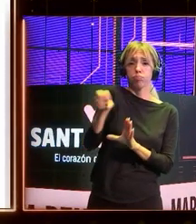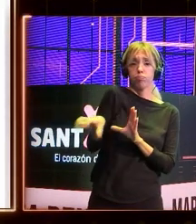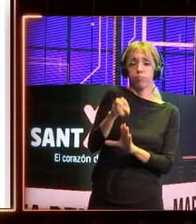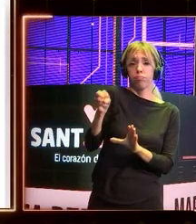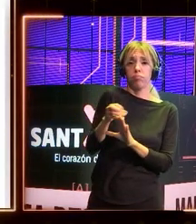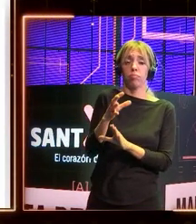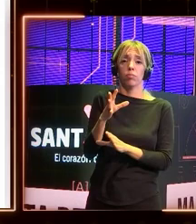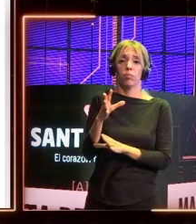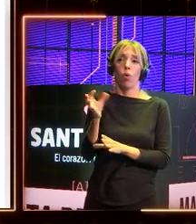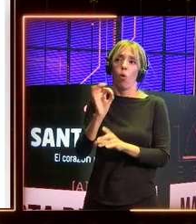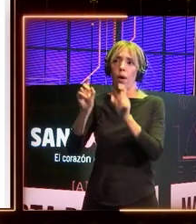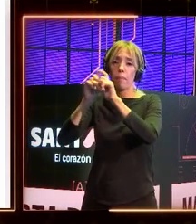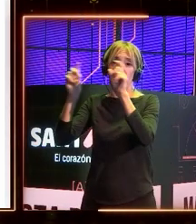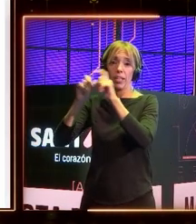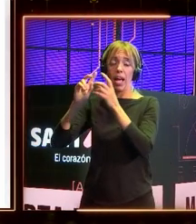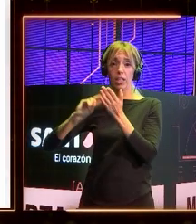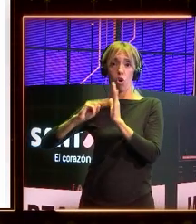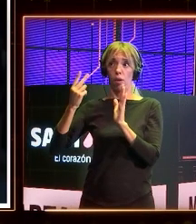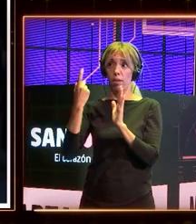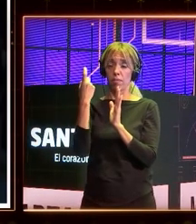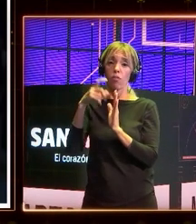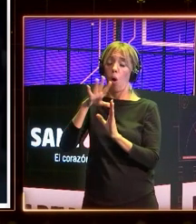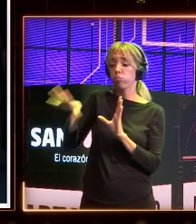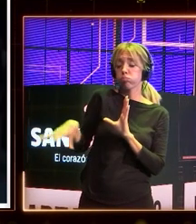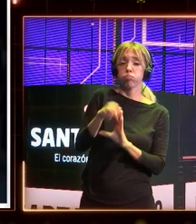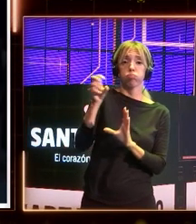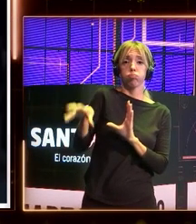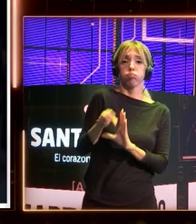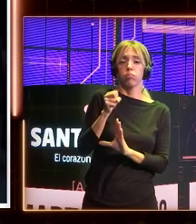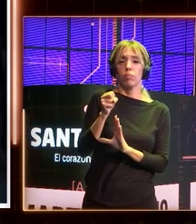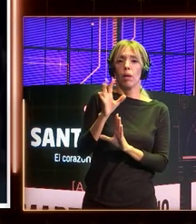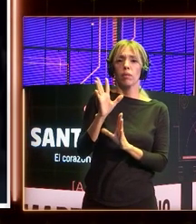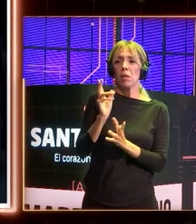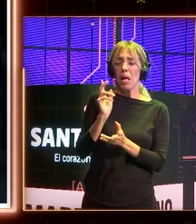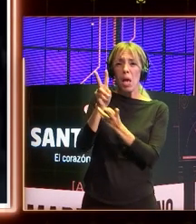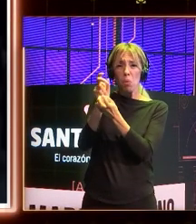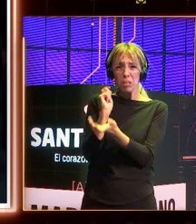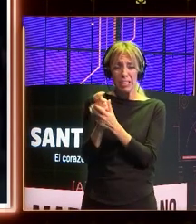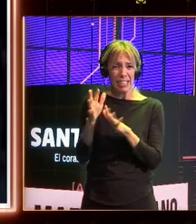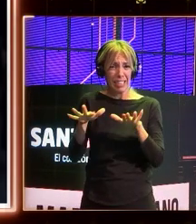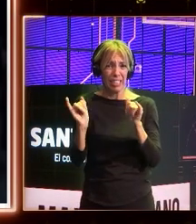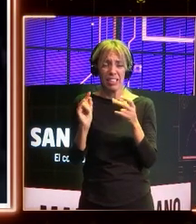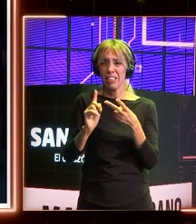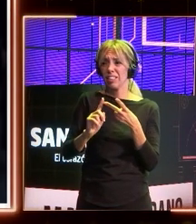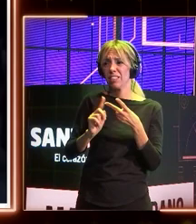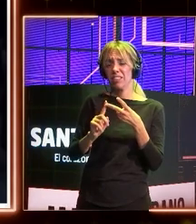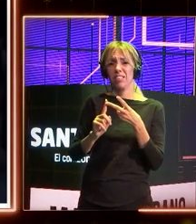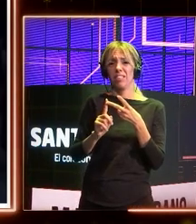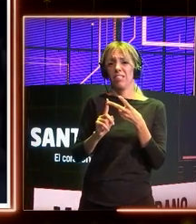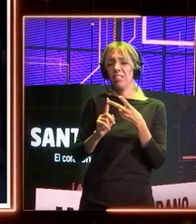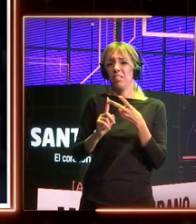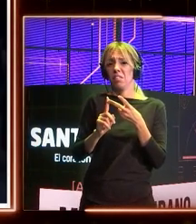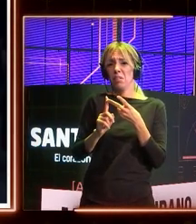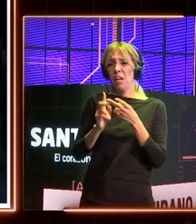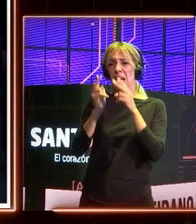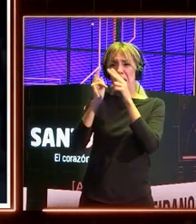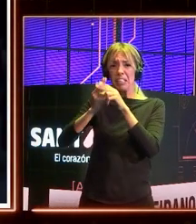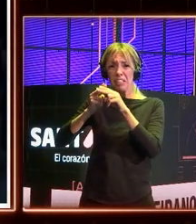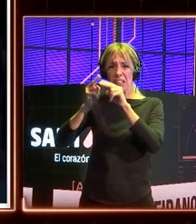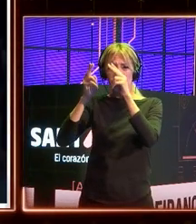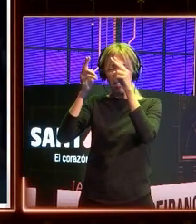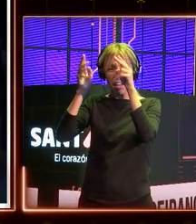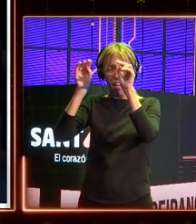a las grandes empresas tecnológicas sin pagar impuestos ni pagar licencias,